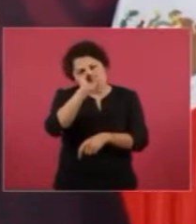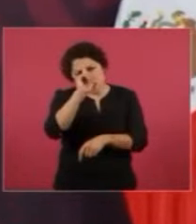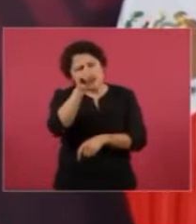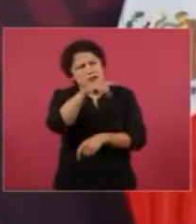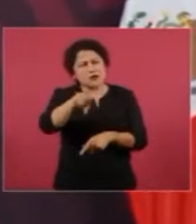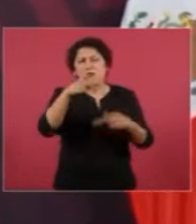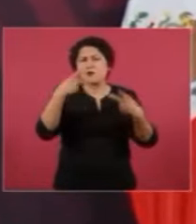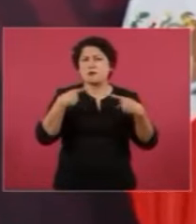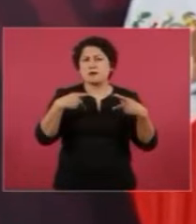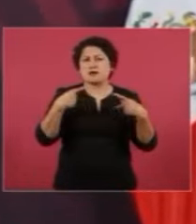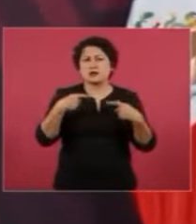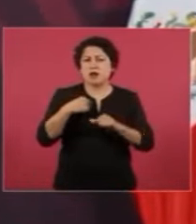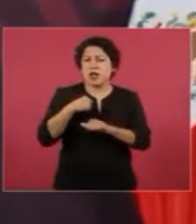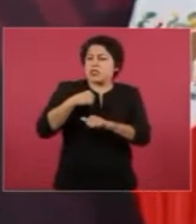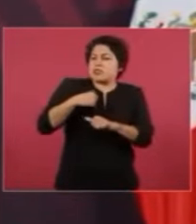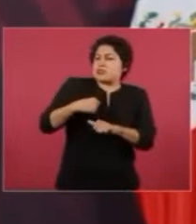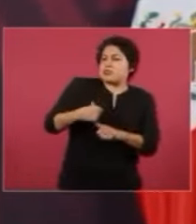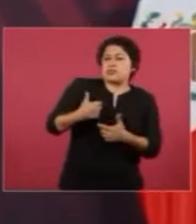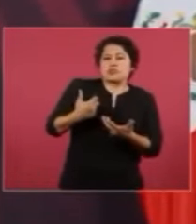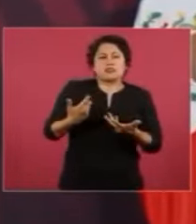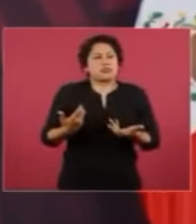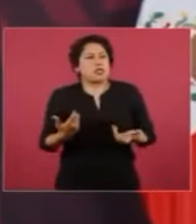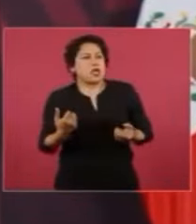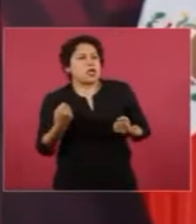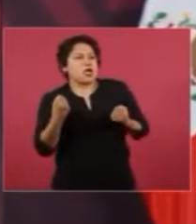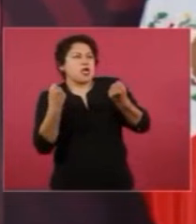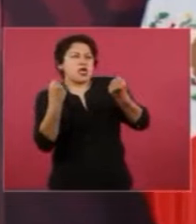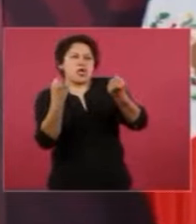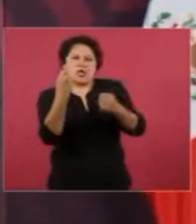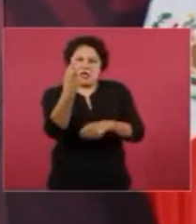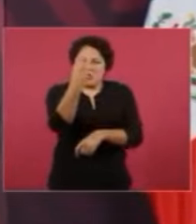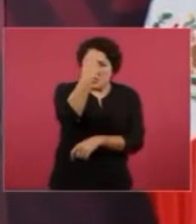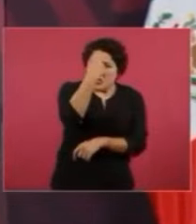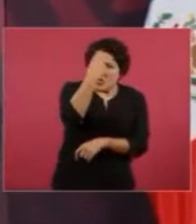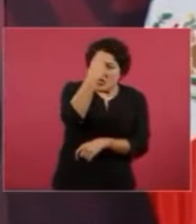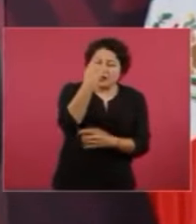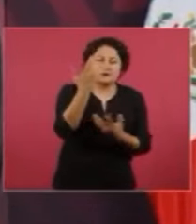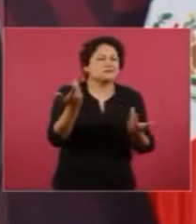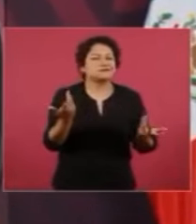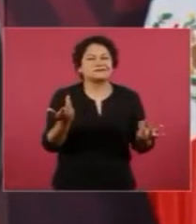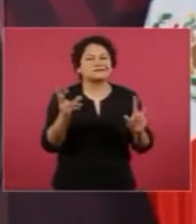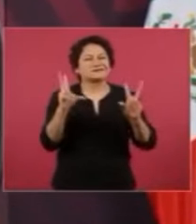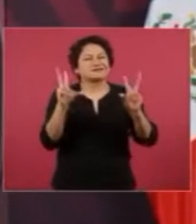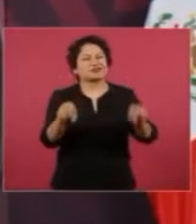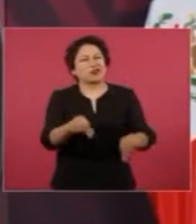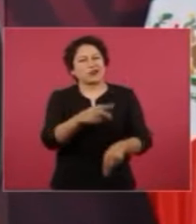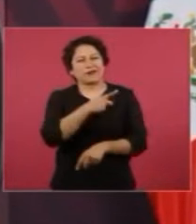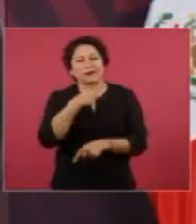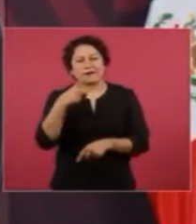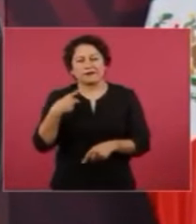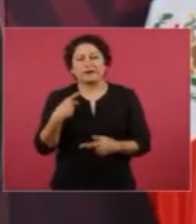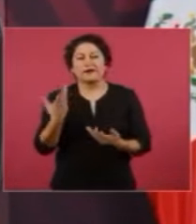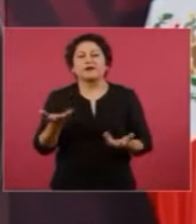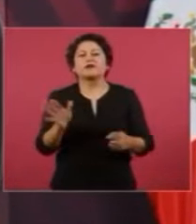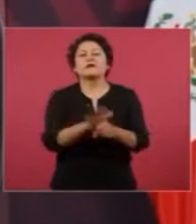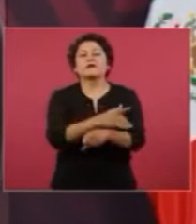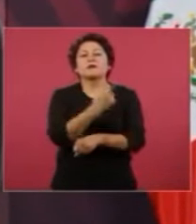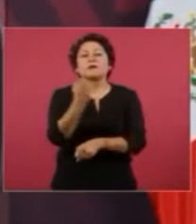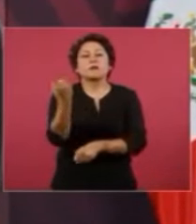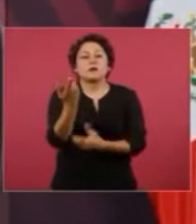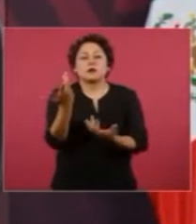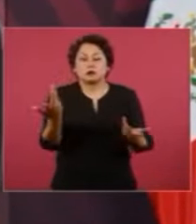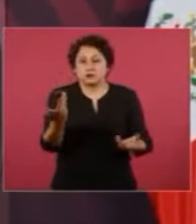porque entre otras cosas ya cuando se cae en el